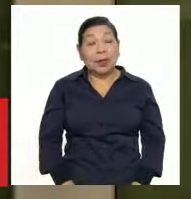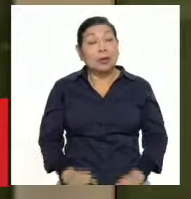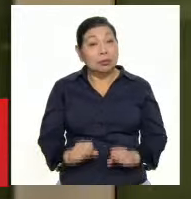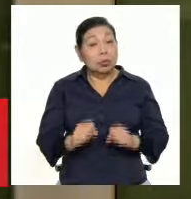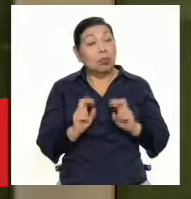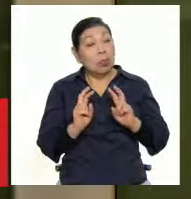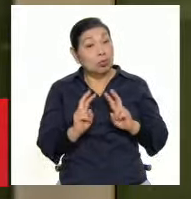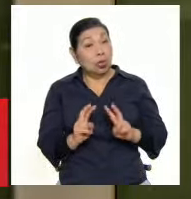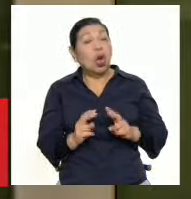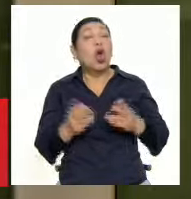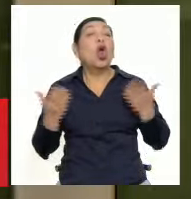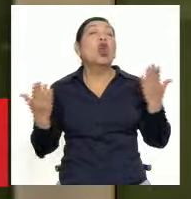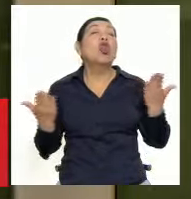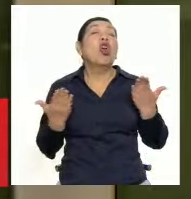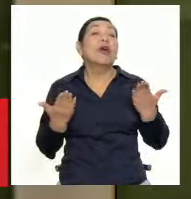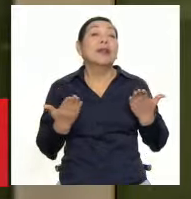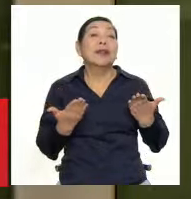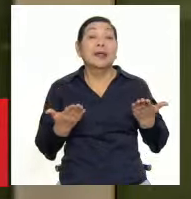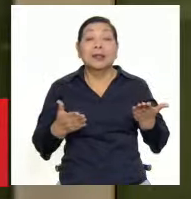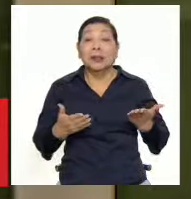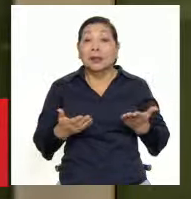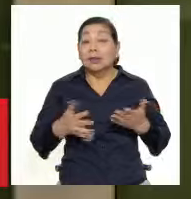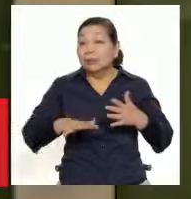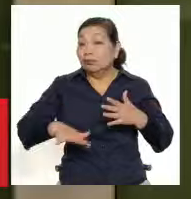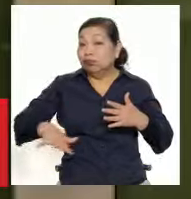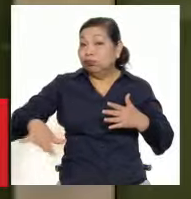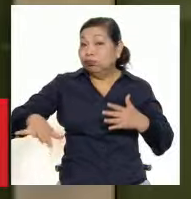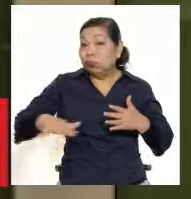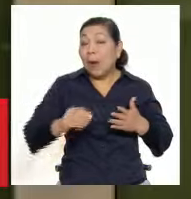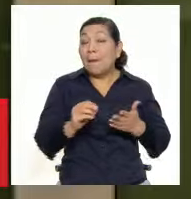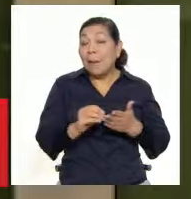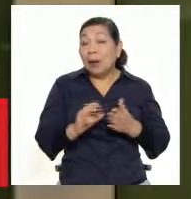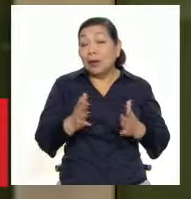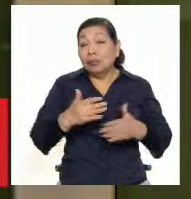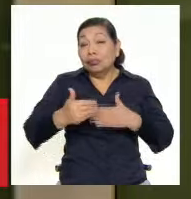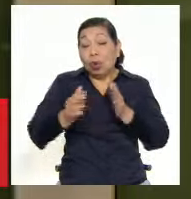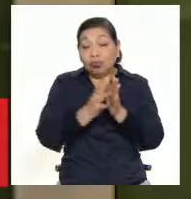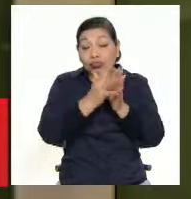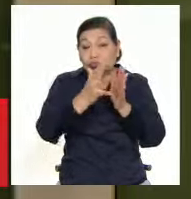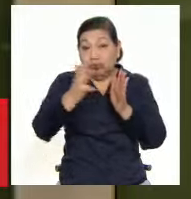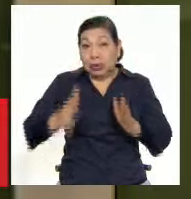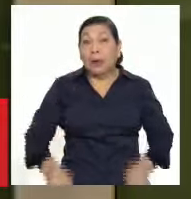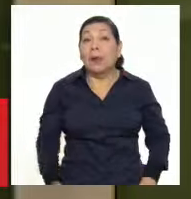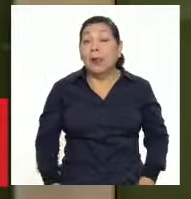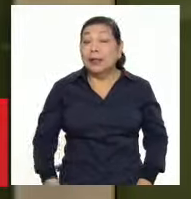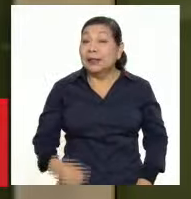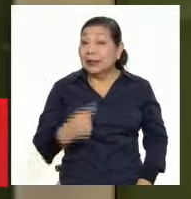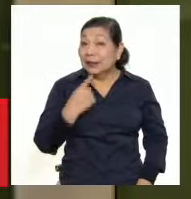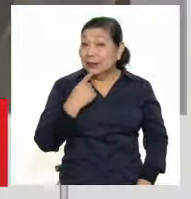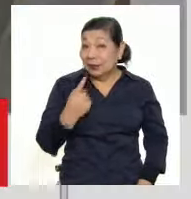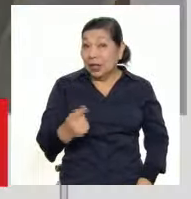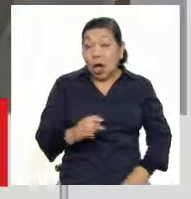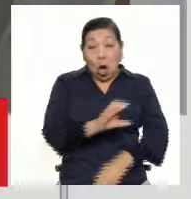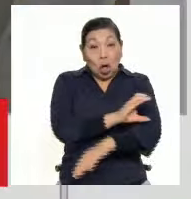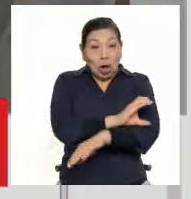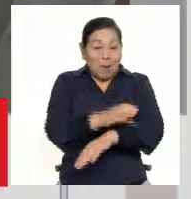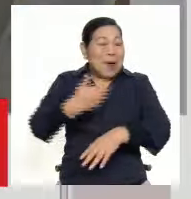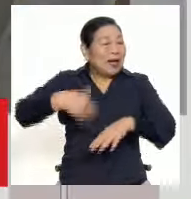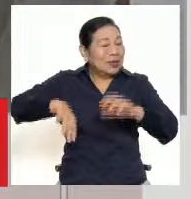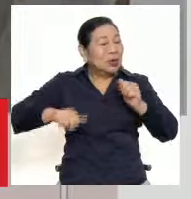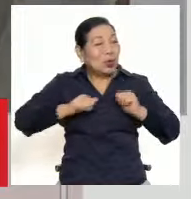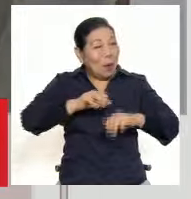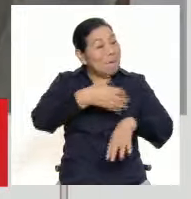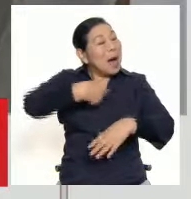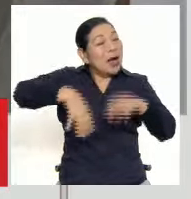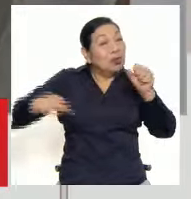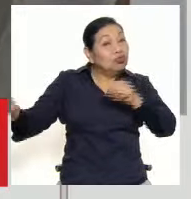podido identificar dónde están las áreas que tienen mayor probabilidad de generar un sismo. Ya yo comenté frente a la costa de Lima, frente a